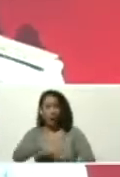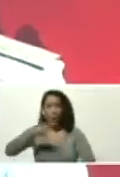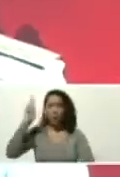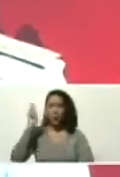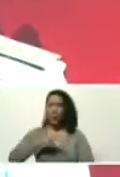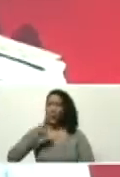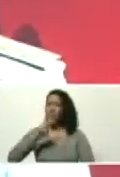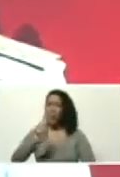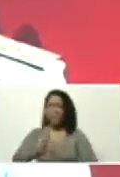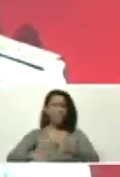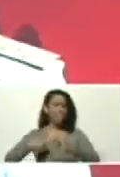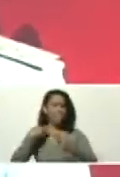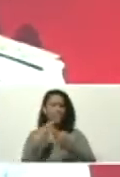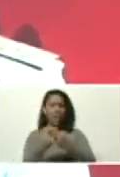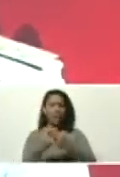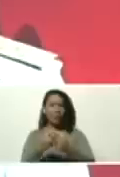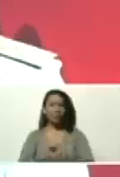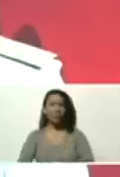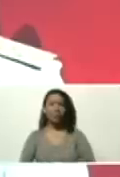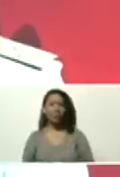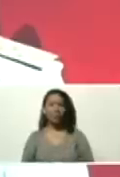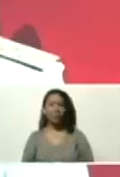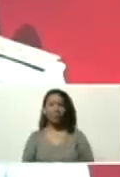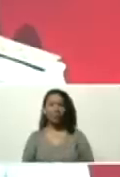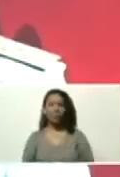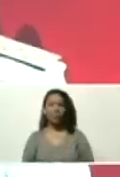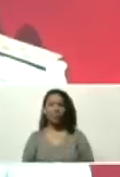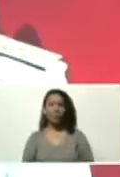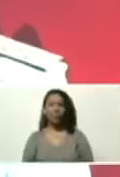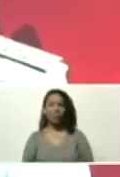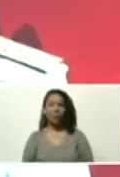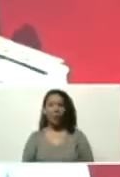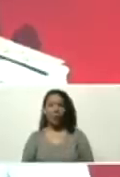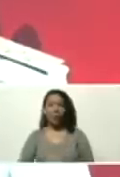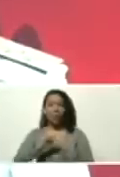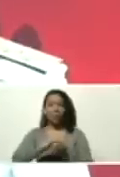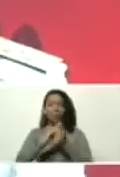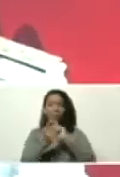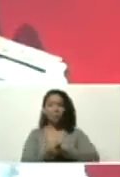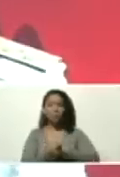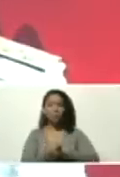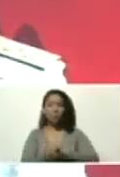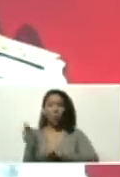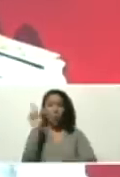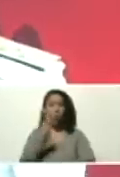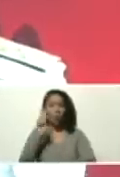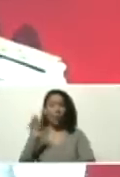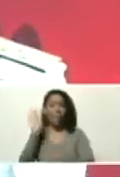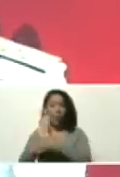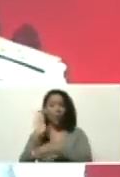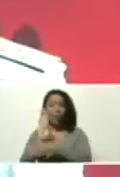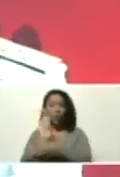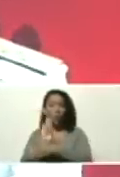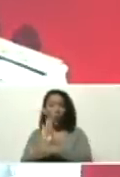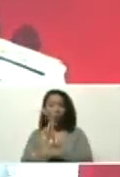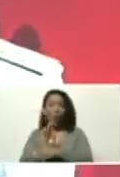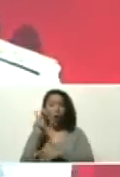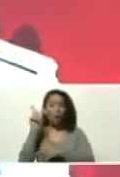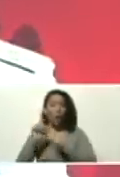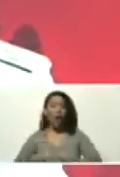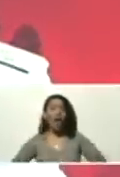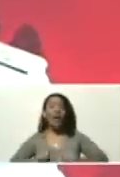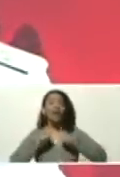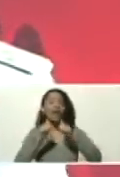más se usarán contra el pueblo. Por el contrario, se usan para protegerlo. Fue el inicio de este